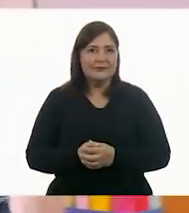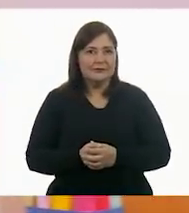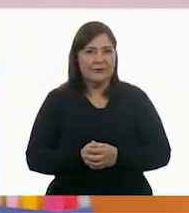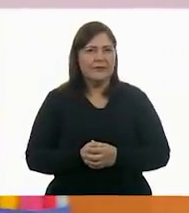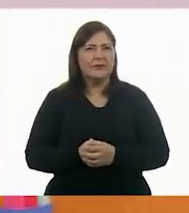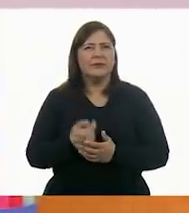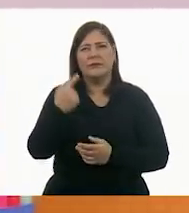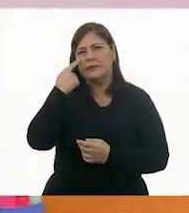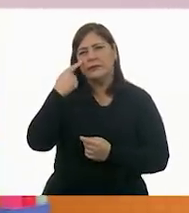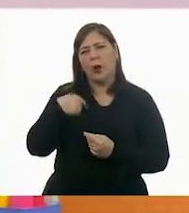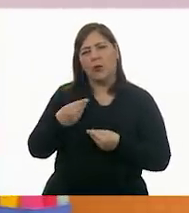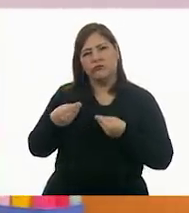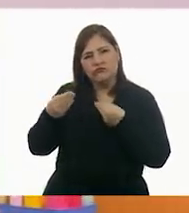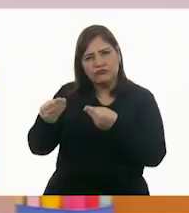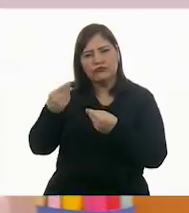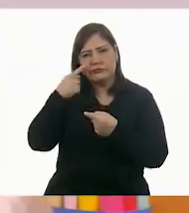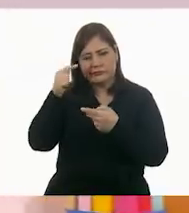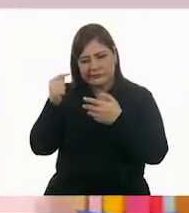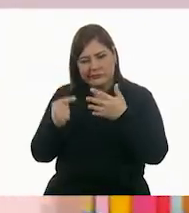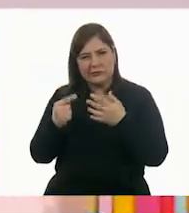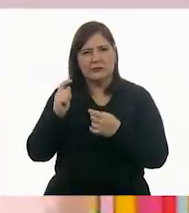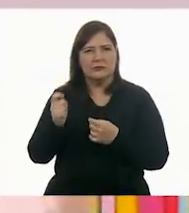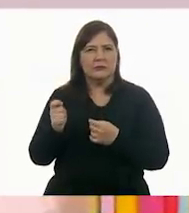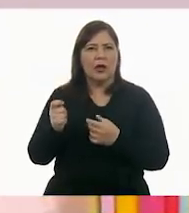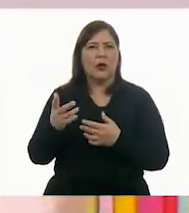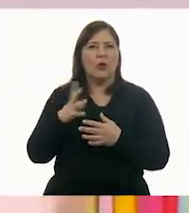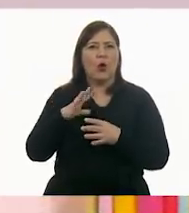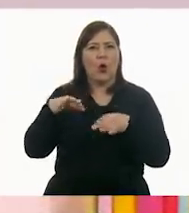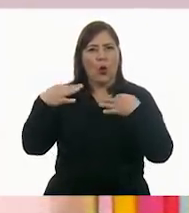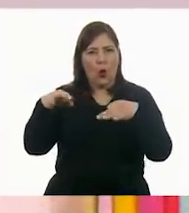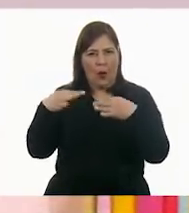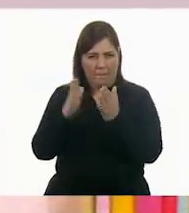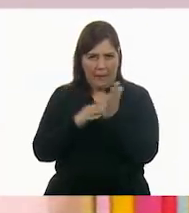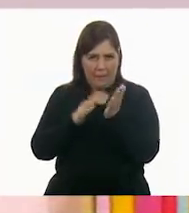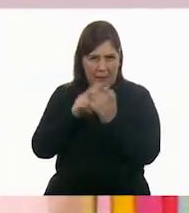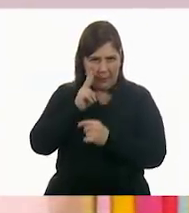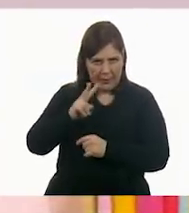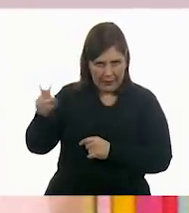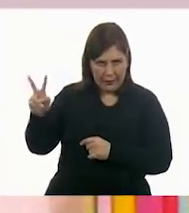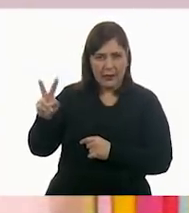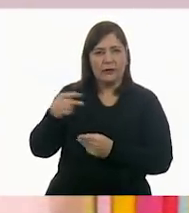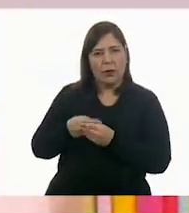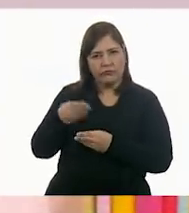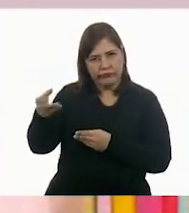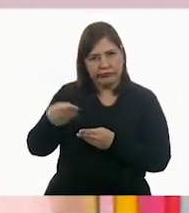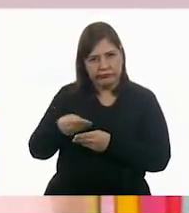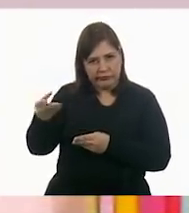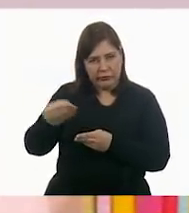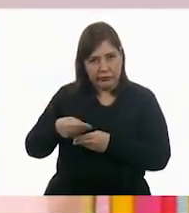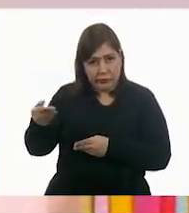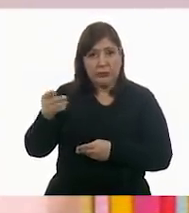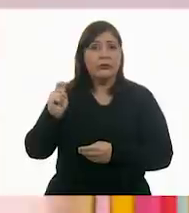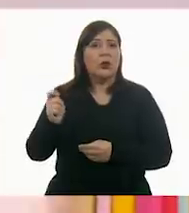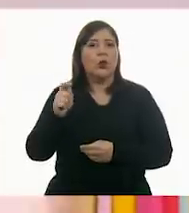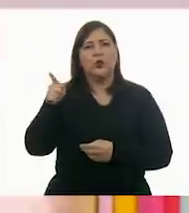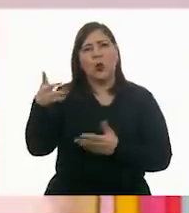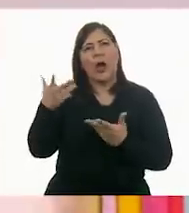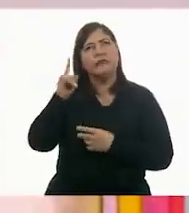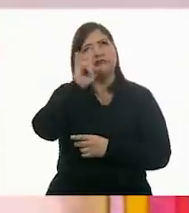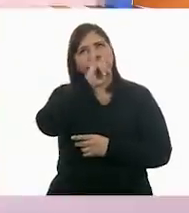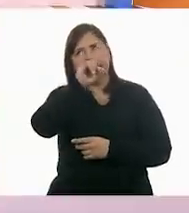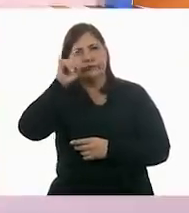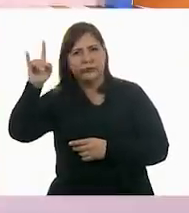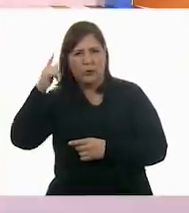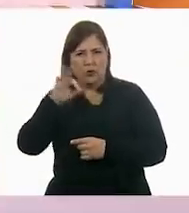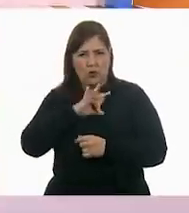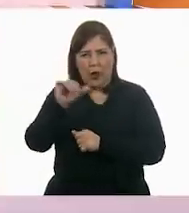Te voy a ir pasando unas hojitas. Muy bien. Este es de color. Y me vas a ayudar, Mariana, a pegarlas de este lado. Muy